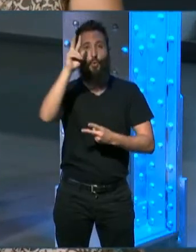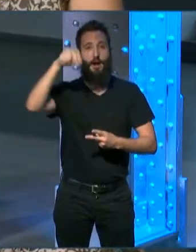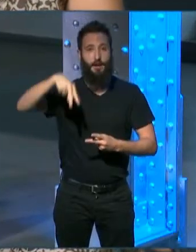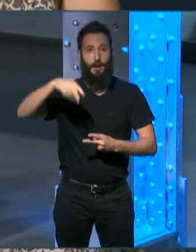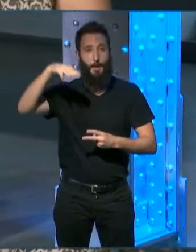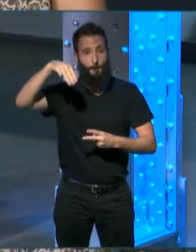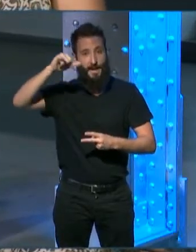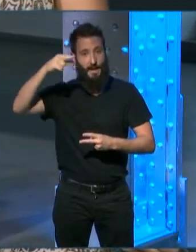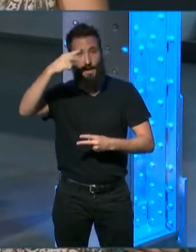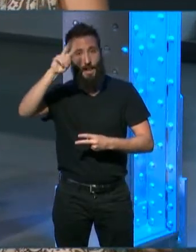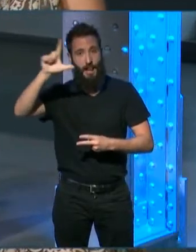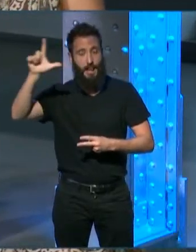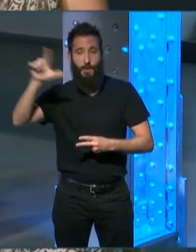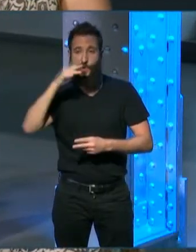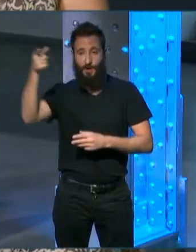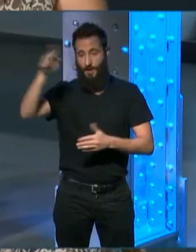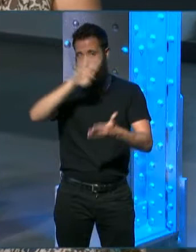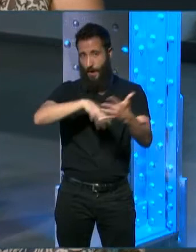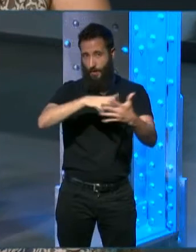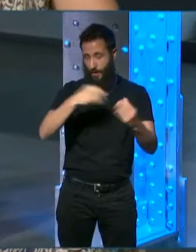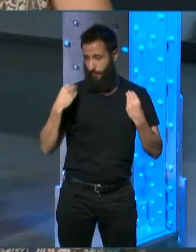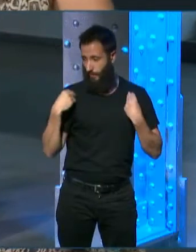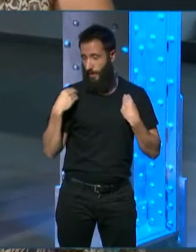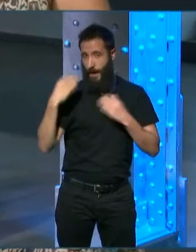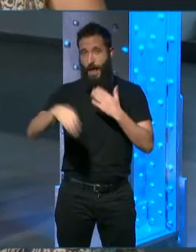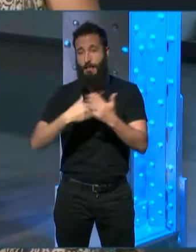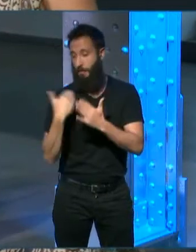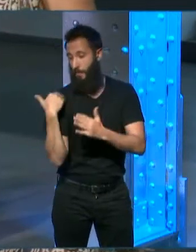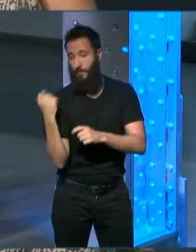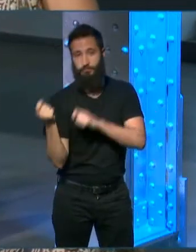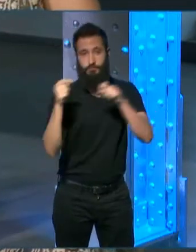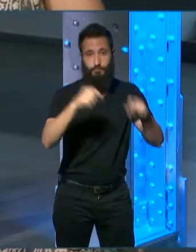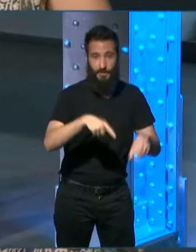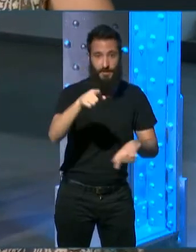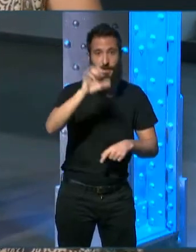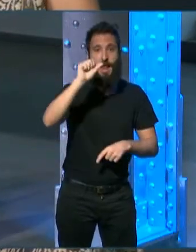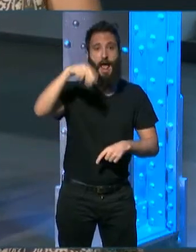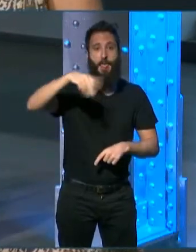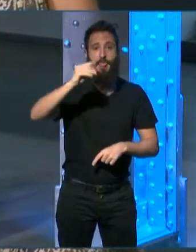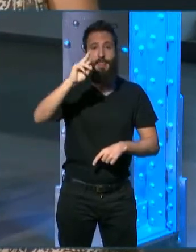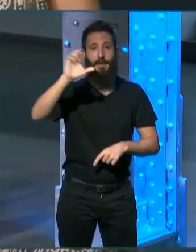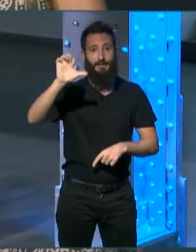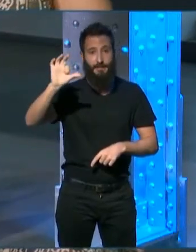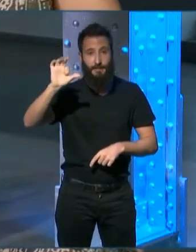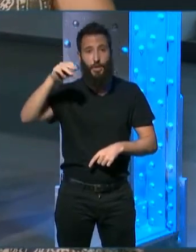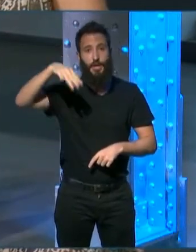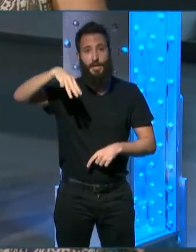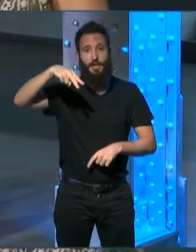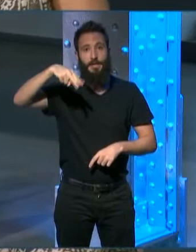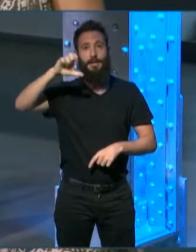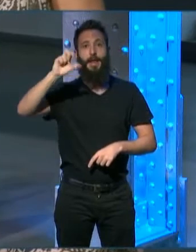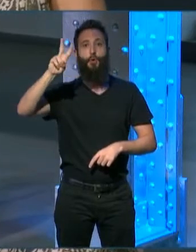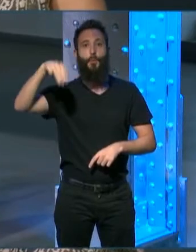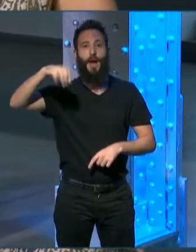sé cuántos años, hasta hace muy poco, y Andrés Numan, que es ya granadino, ¿no? Pero queríamos también incluir también esa experiencia,